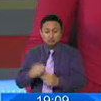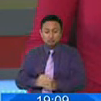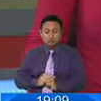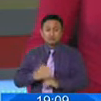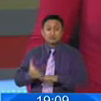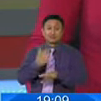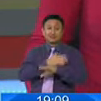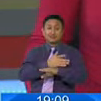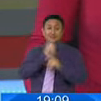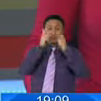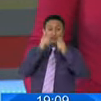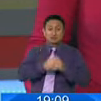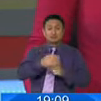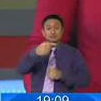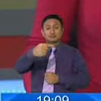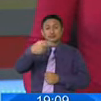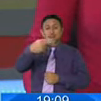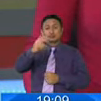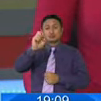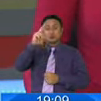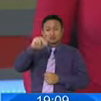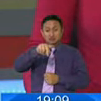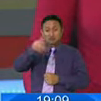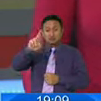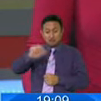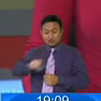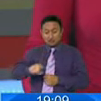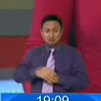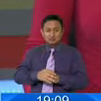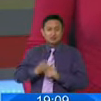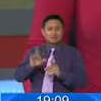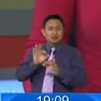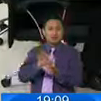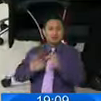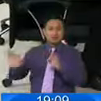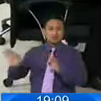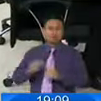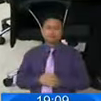Genrea, que fue designado por el Consejo de la Judicatura, queda fuera del cargo.